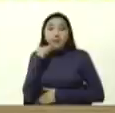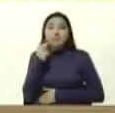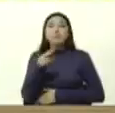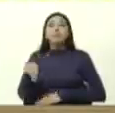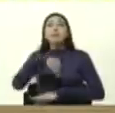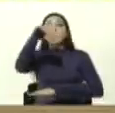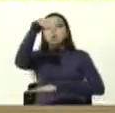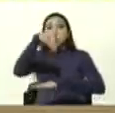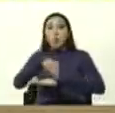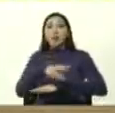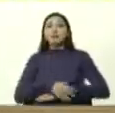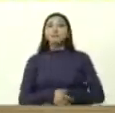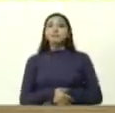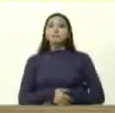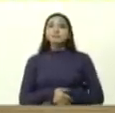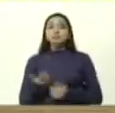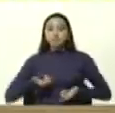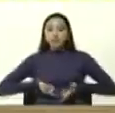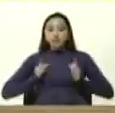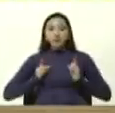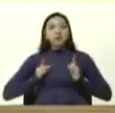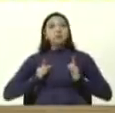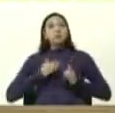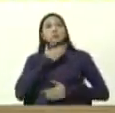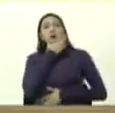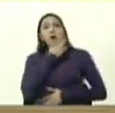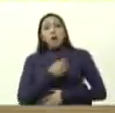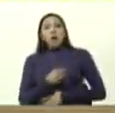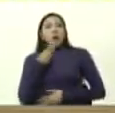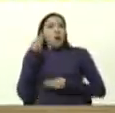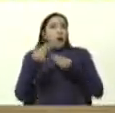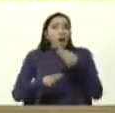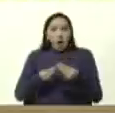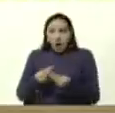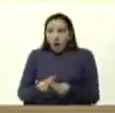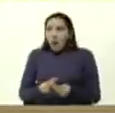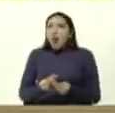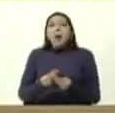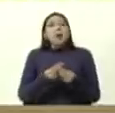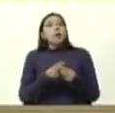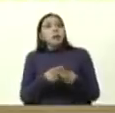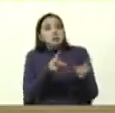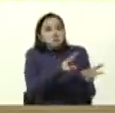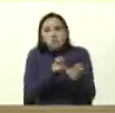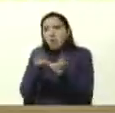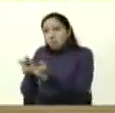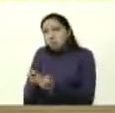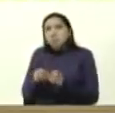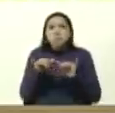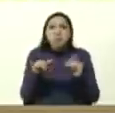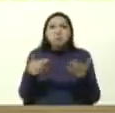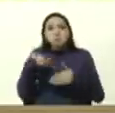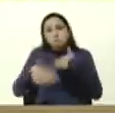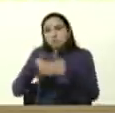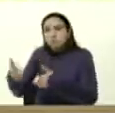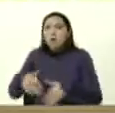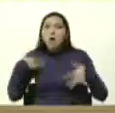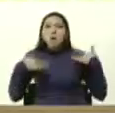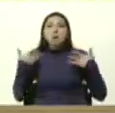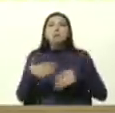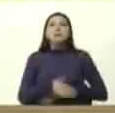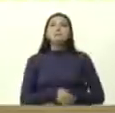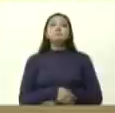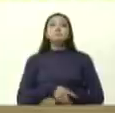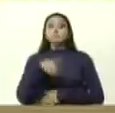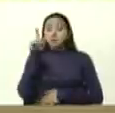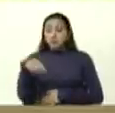que permita fácilmente, efectivamente, las transacciones en nuestra moneda, siempre en el marco de la soberanía